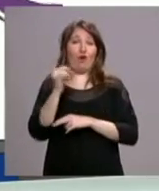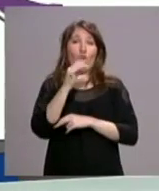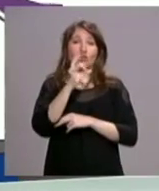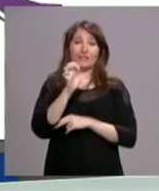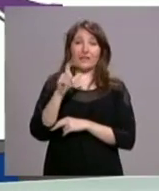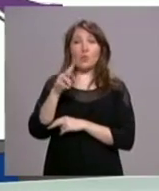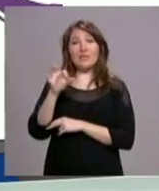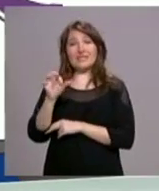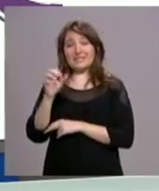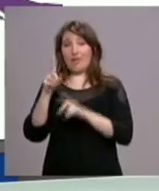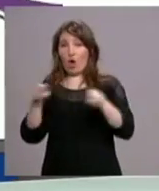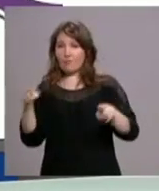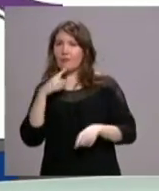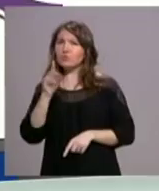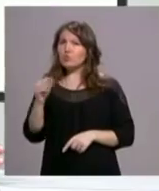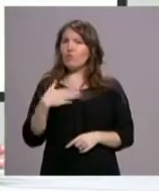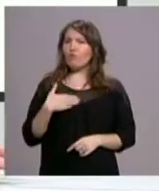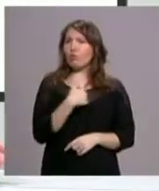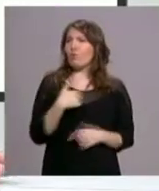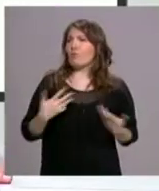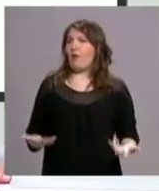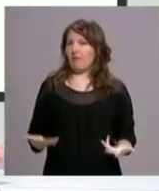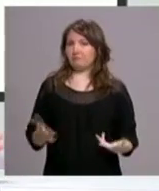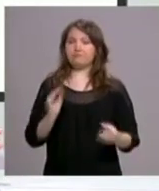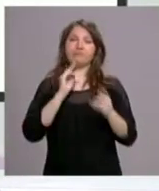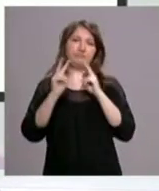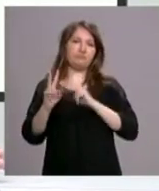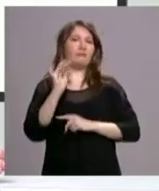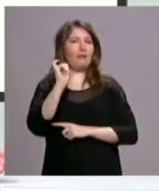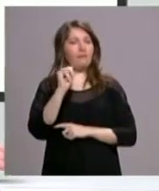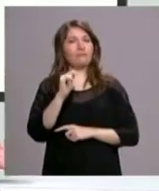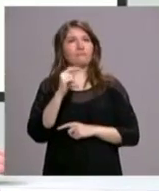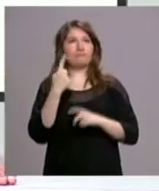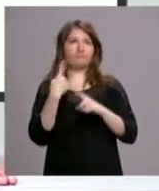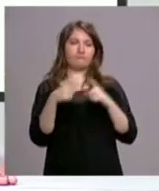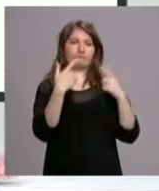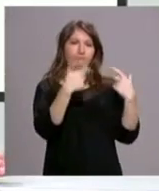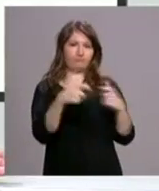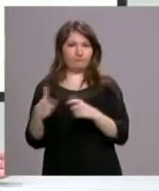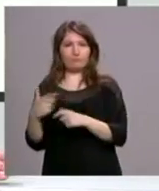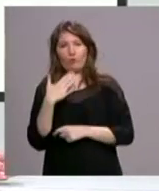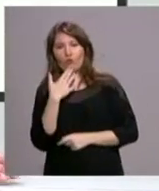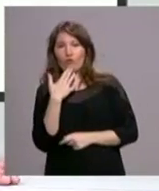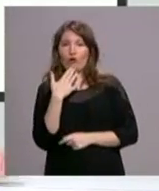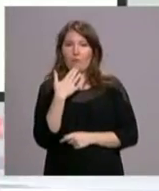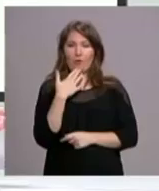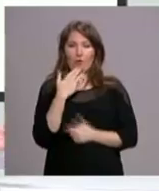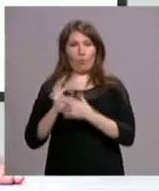función? Pues tiene como varios niveles de acción que diríamos que funcionan como por círculos concéntricos,